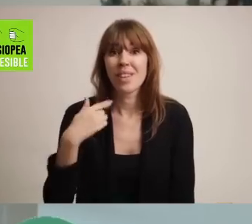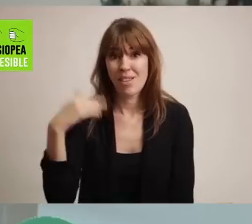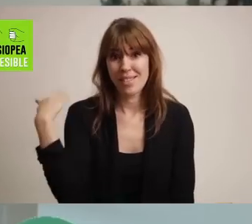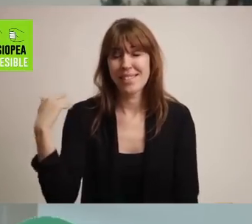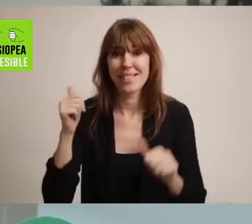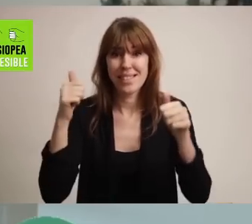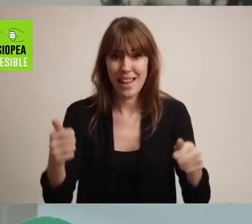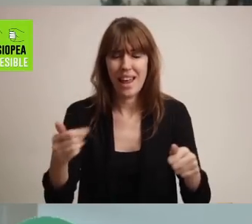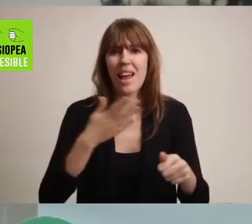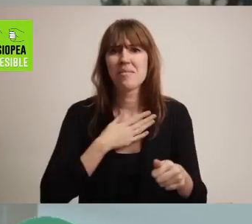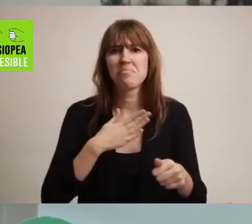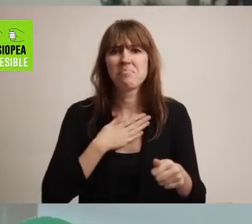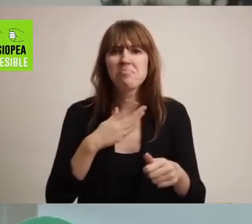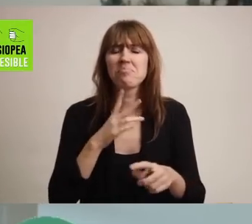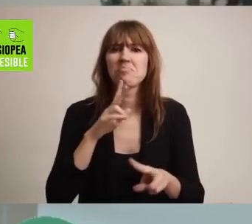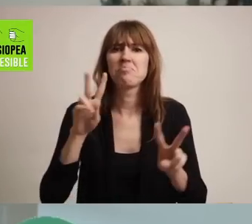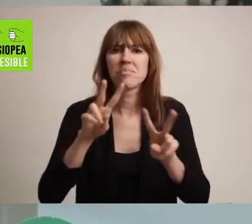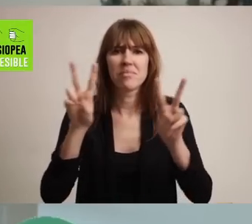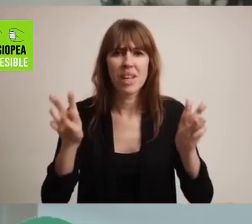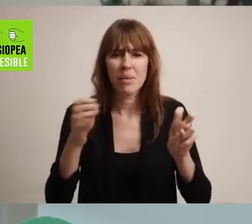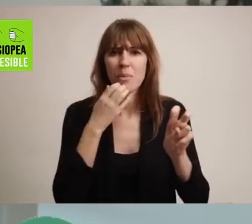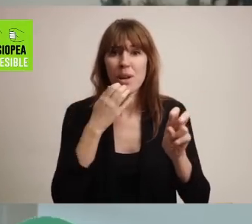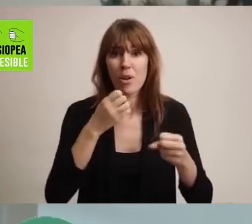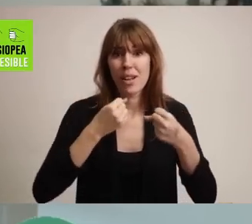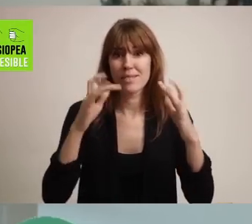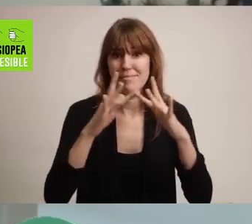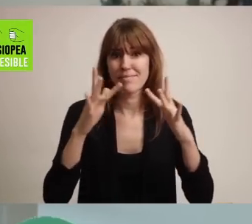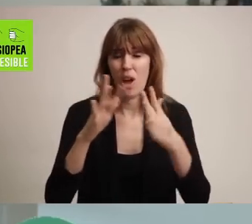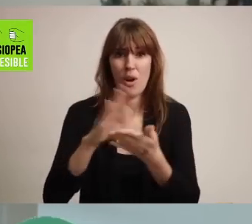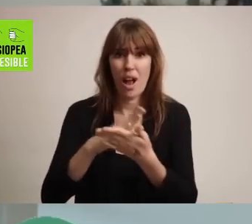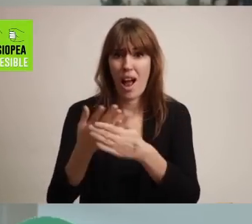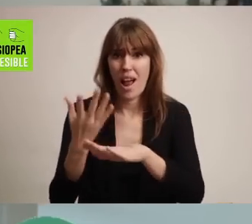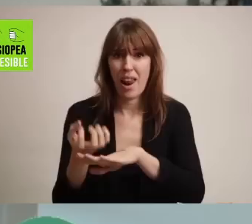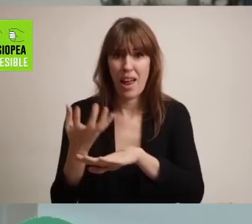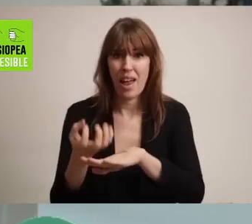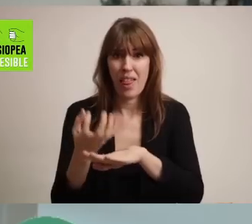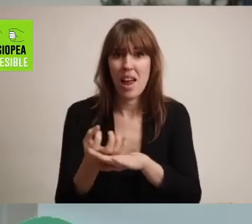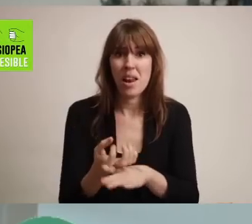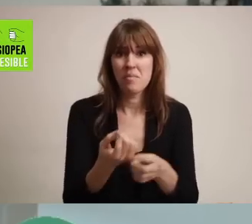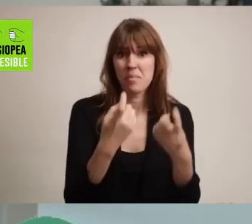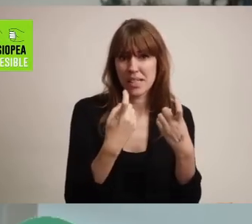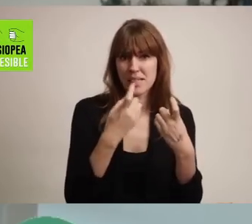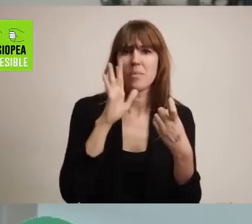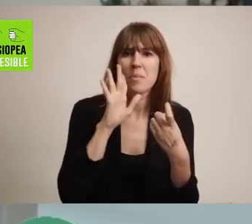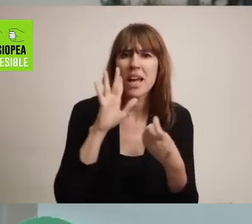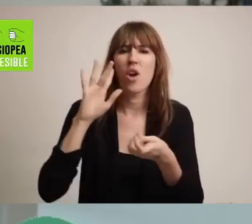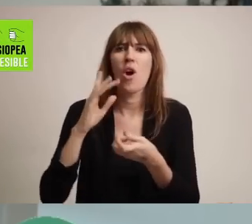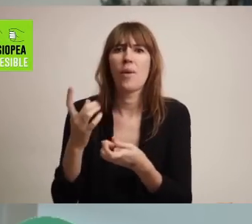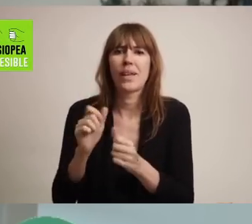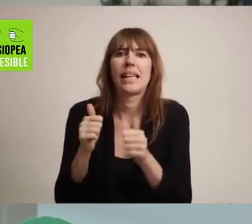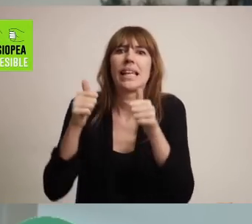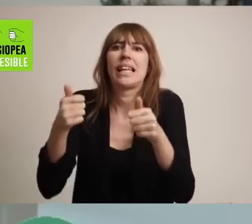empecé, a mí no me enseñaron nada más que a conectar con la energía y canalizarla. Nadie me tuvo que iniciar, ni poner